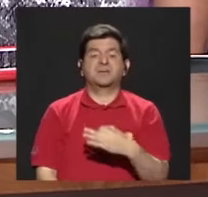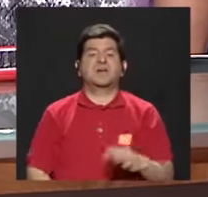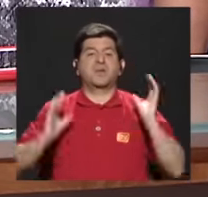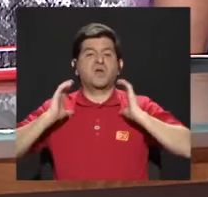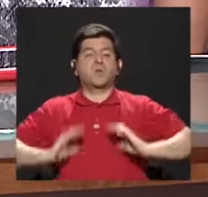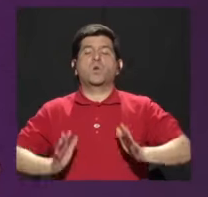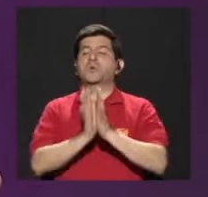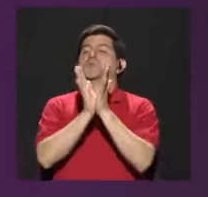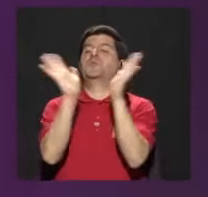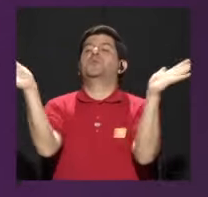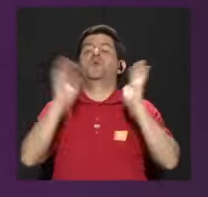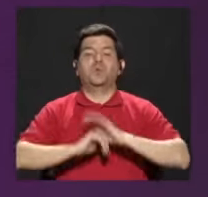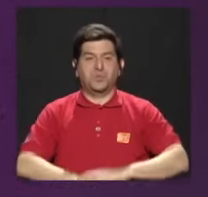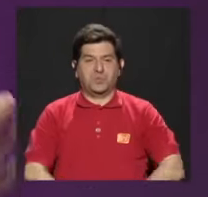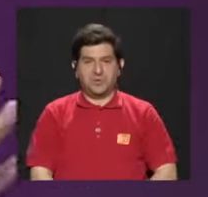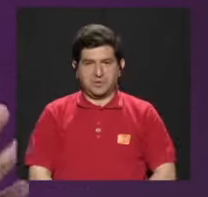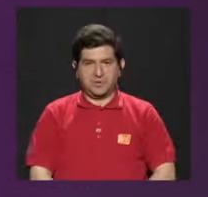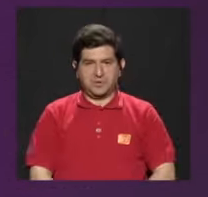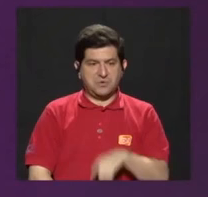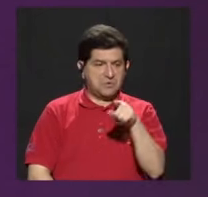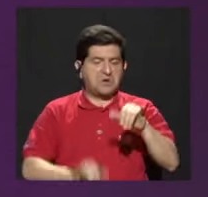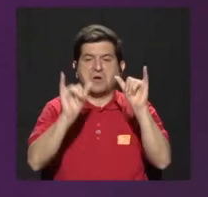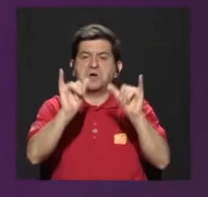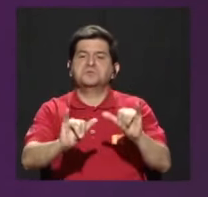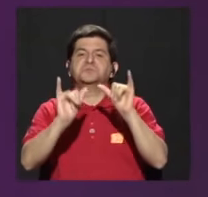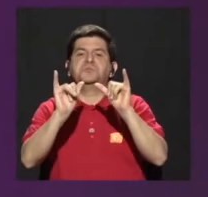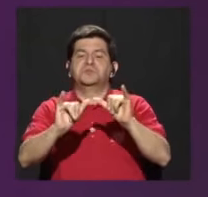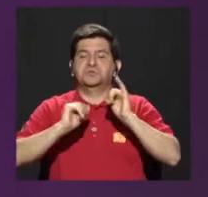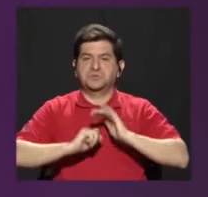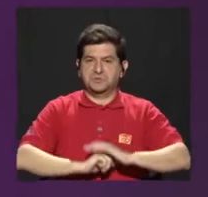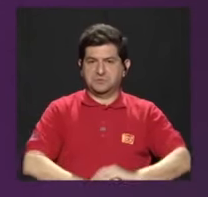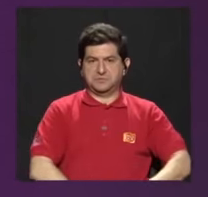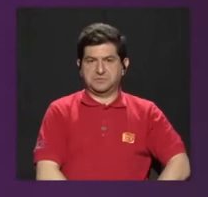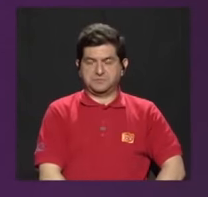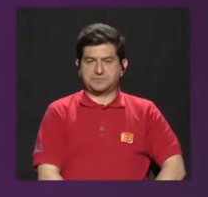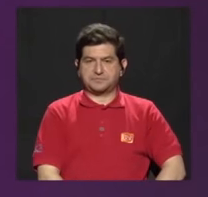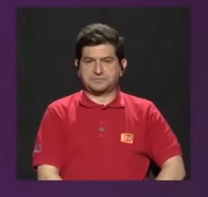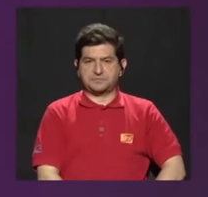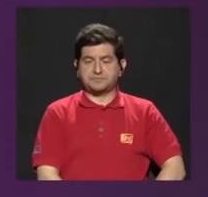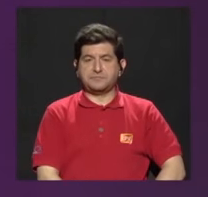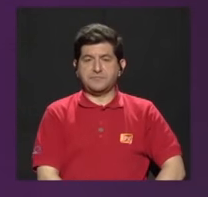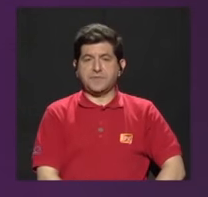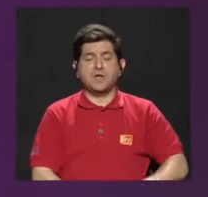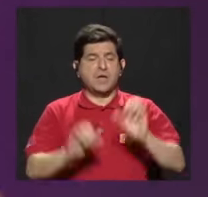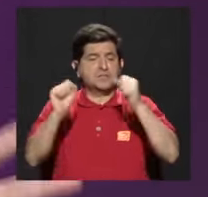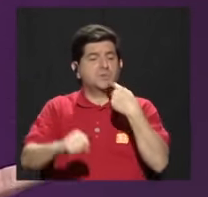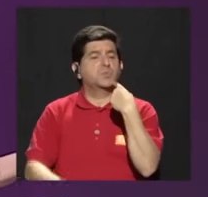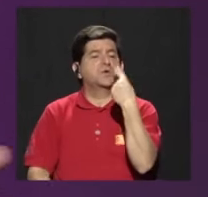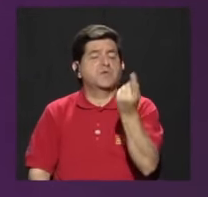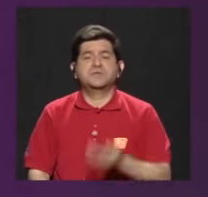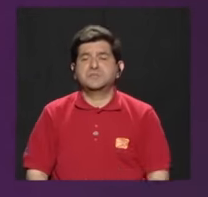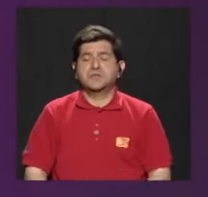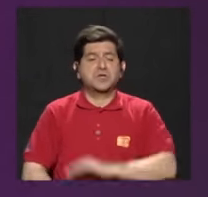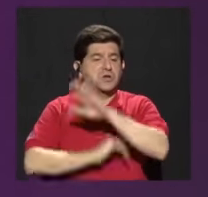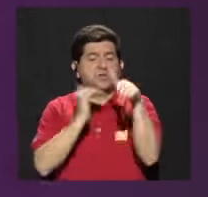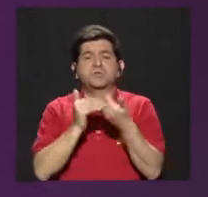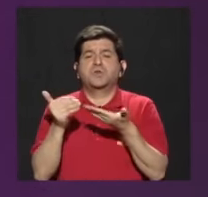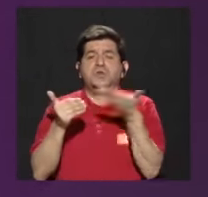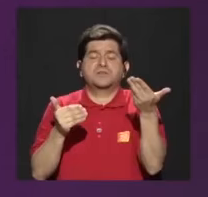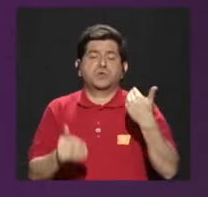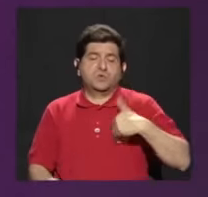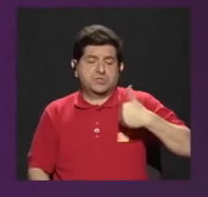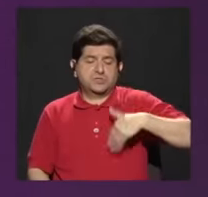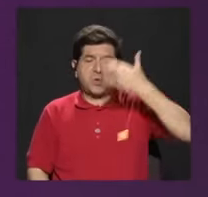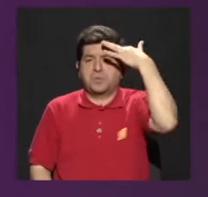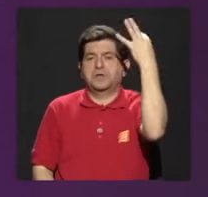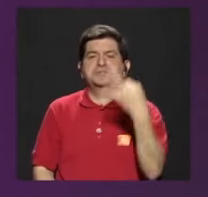cuerpos públicos que, ¿verdad?, están ahí para recibir o decirles cuánta cosa a algunos hombres se